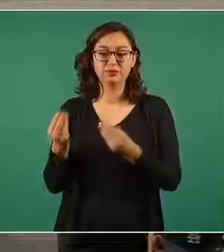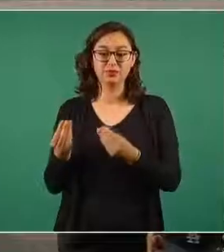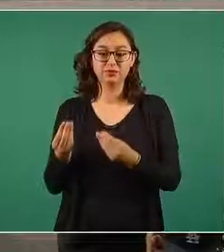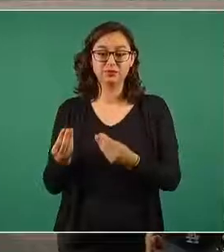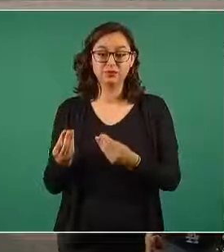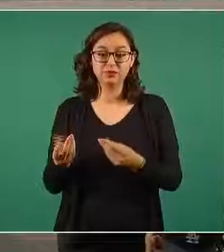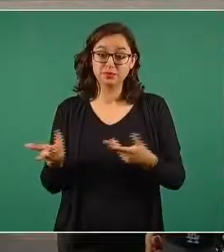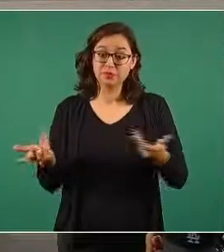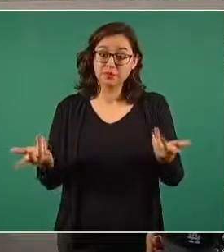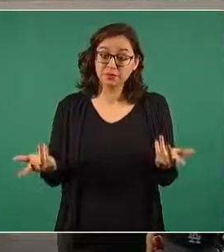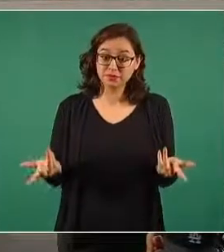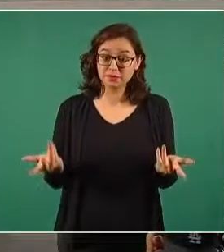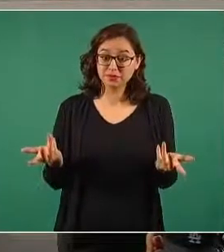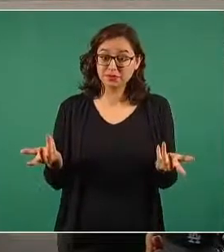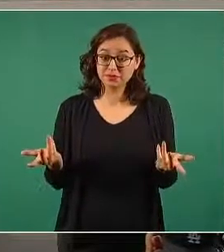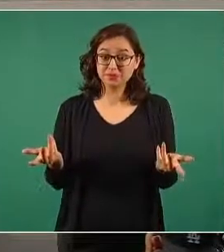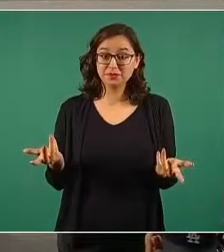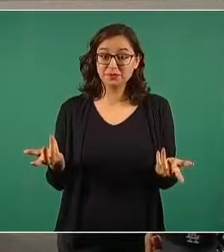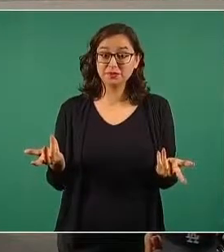Entonces,